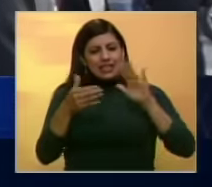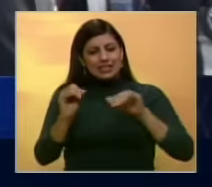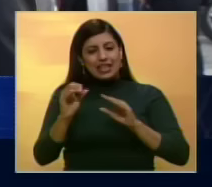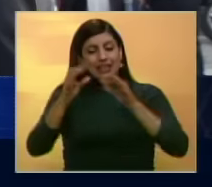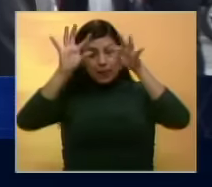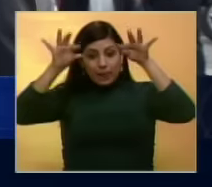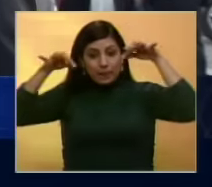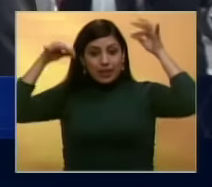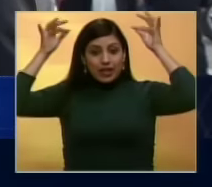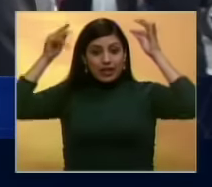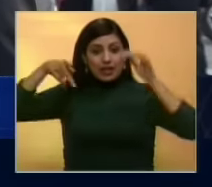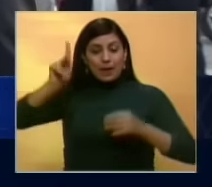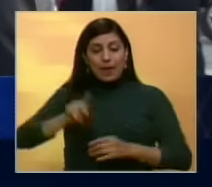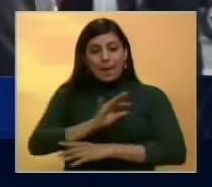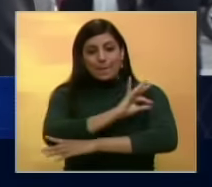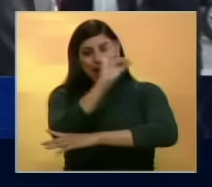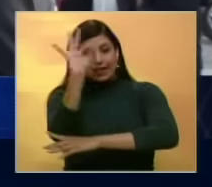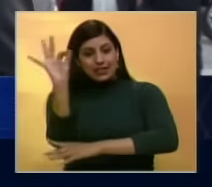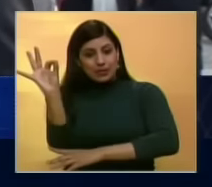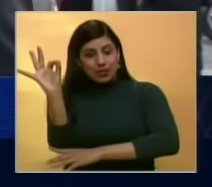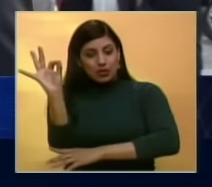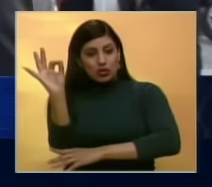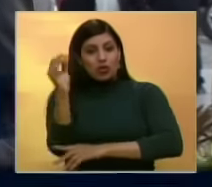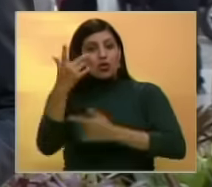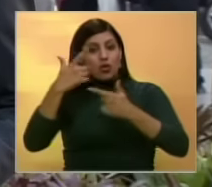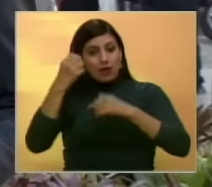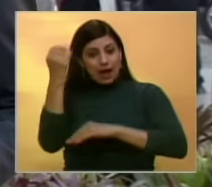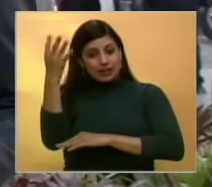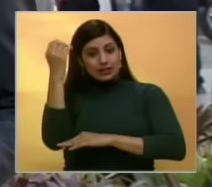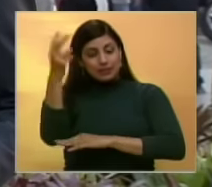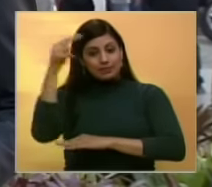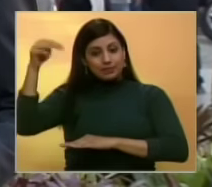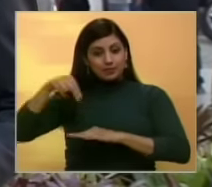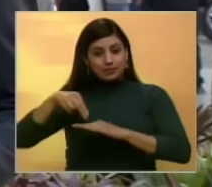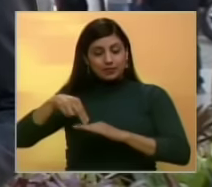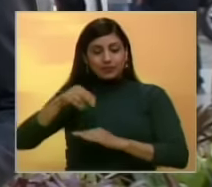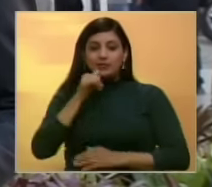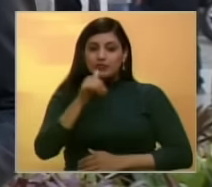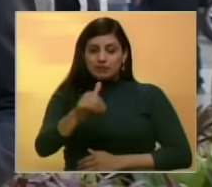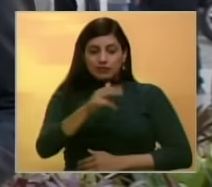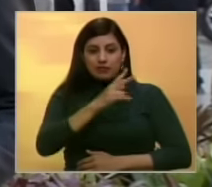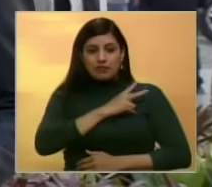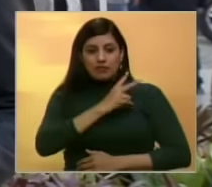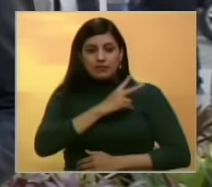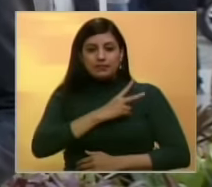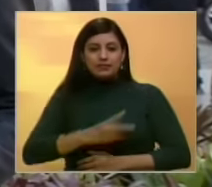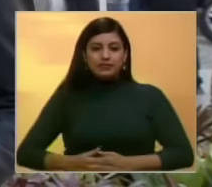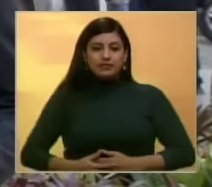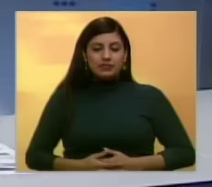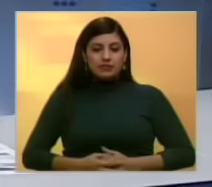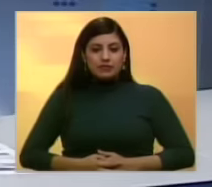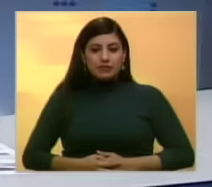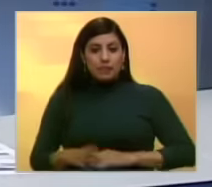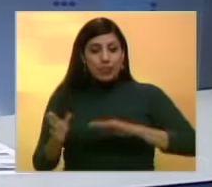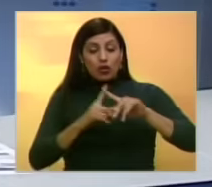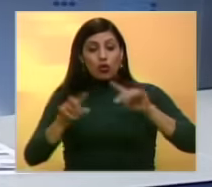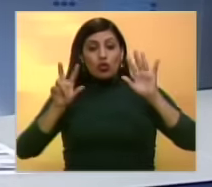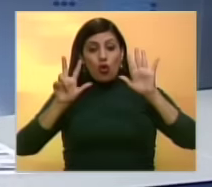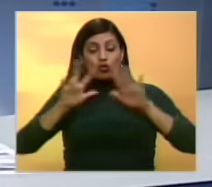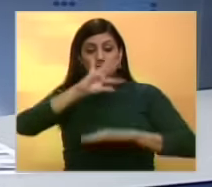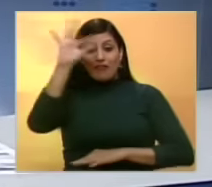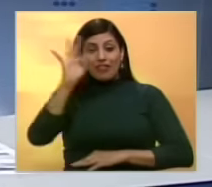de la divina pastora a barquisimeto desde el Palacio Federal legislativo Manuel covela noticiero benevis ocho